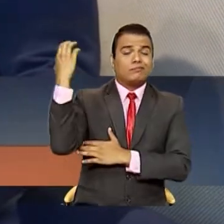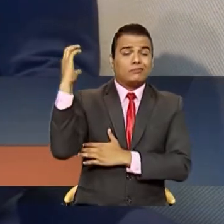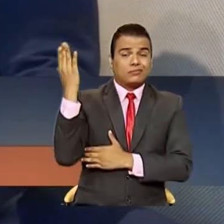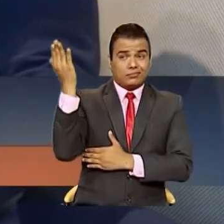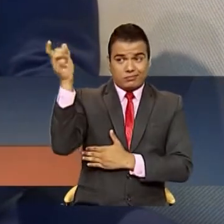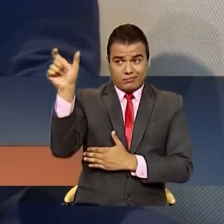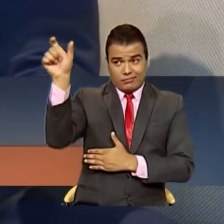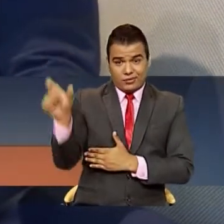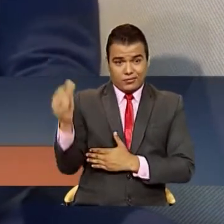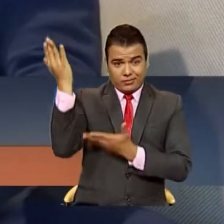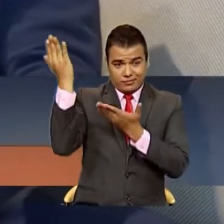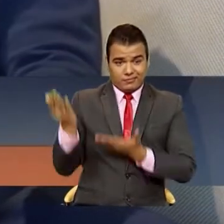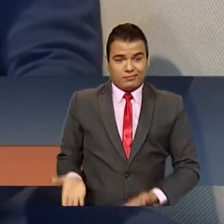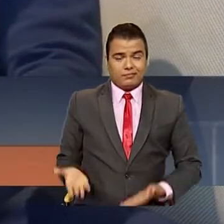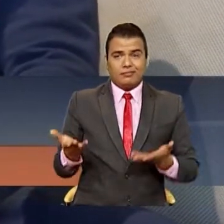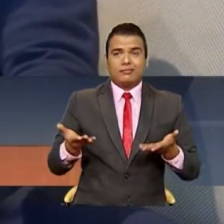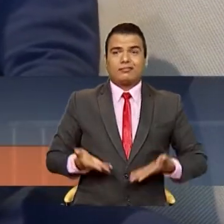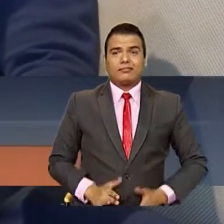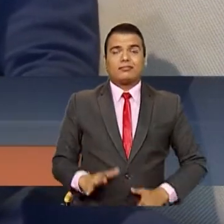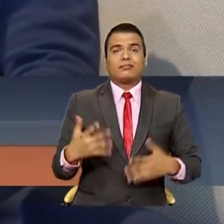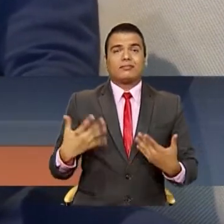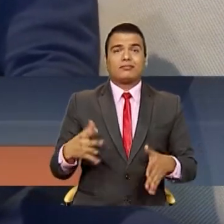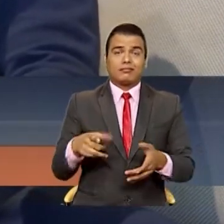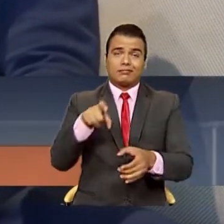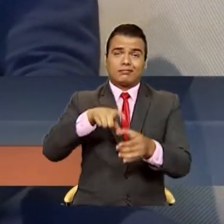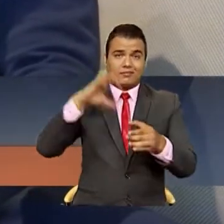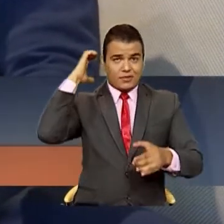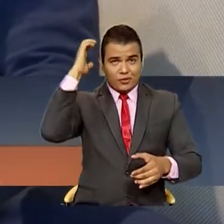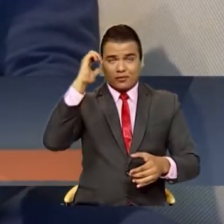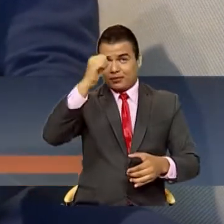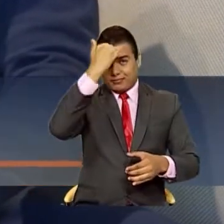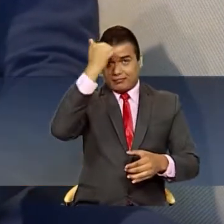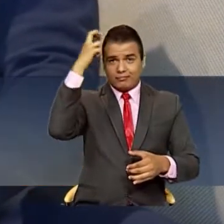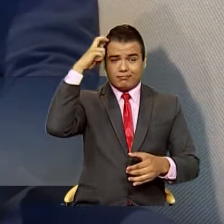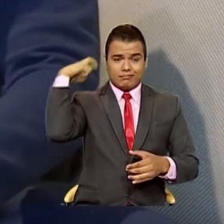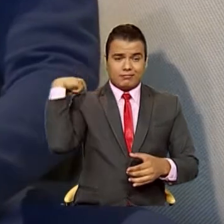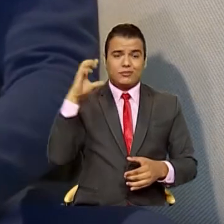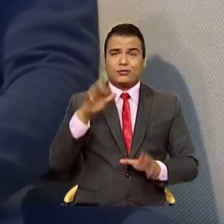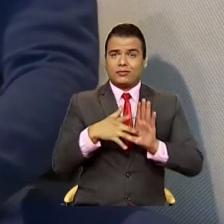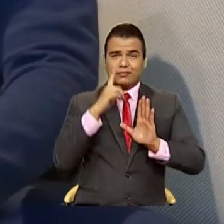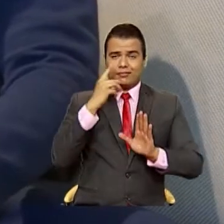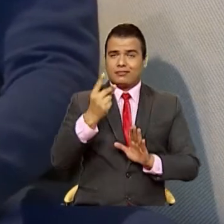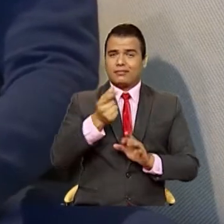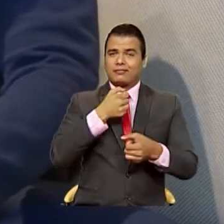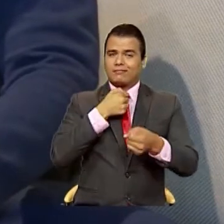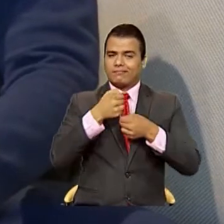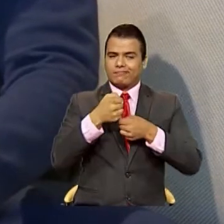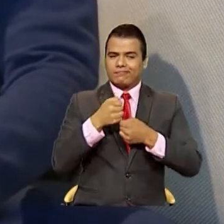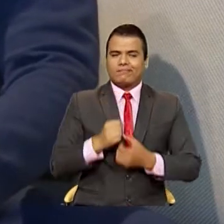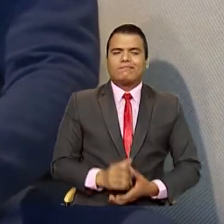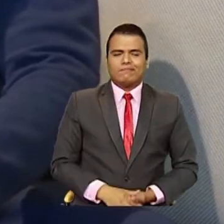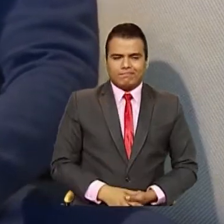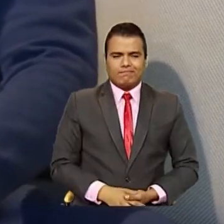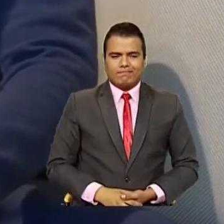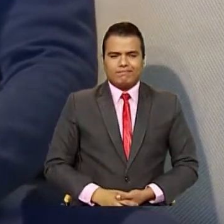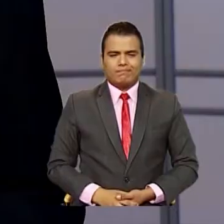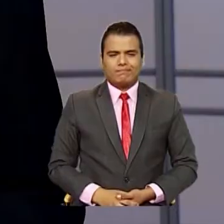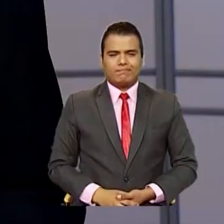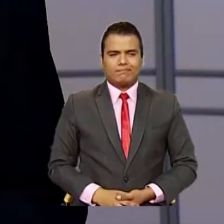gran Davinson Sánchez, el titular del Tottenham en la Liga Premier, en la jugada con Dinas, en Telepacífico